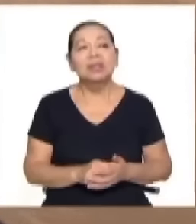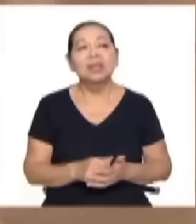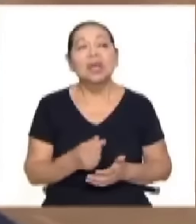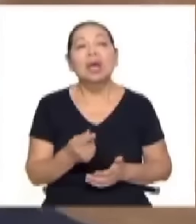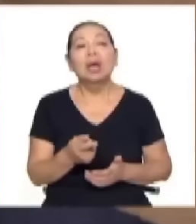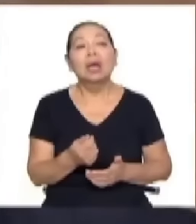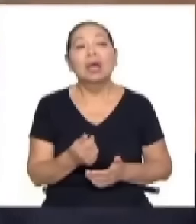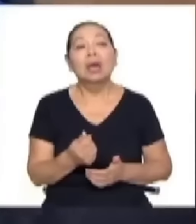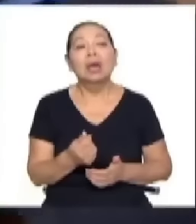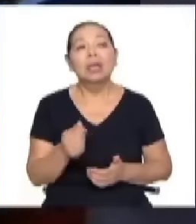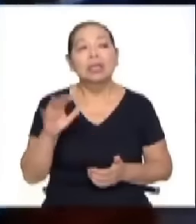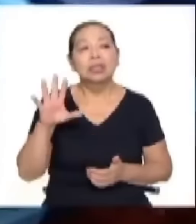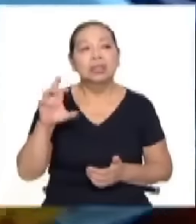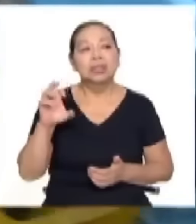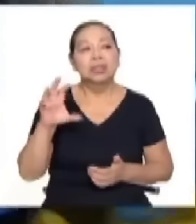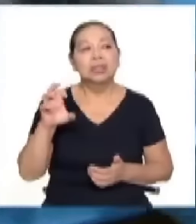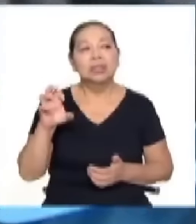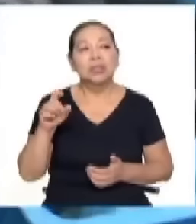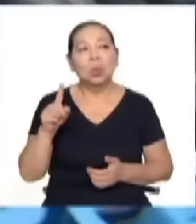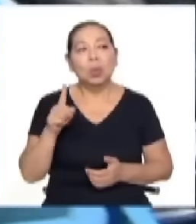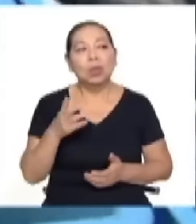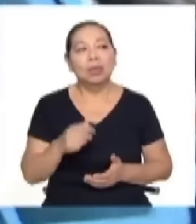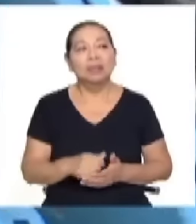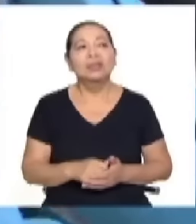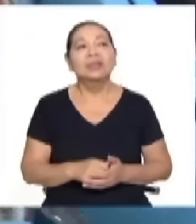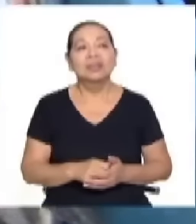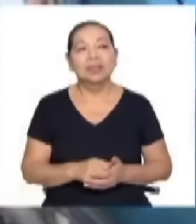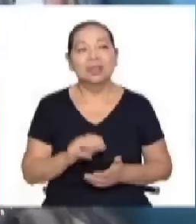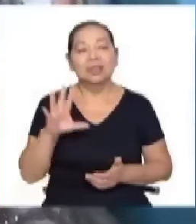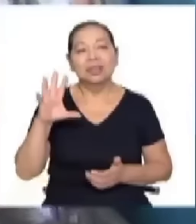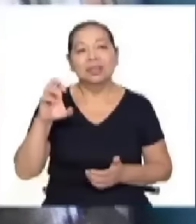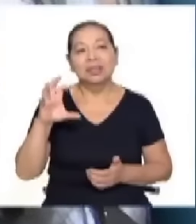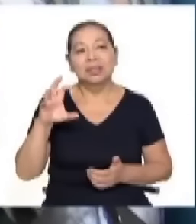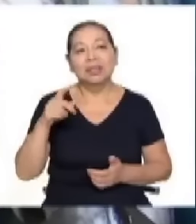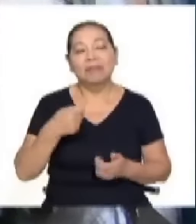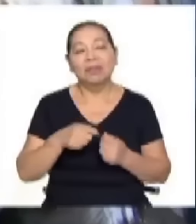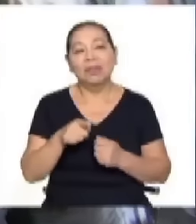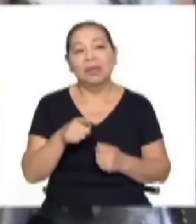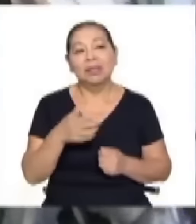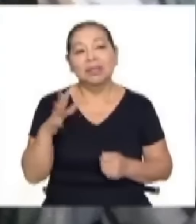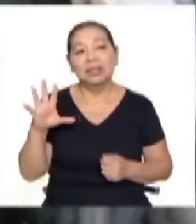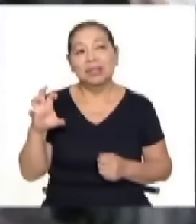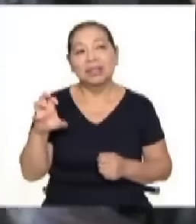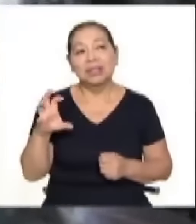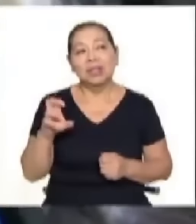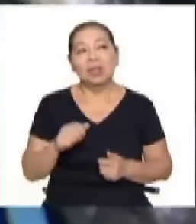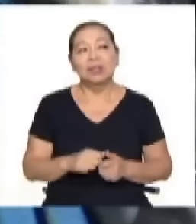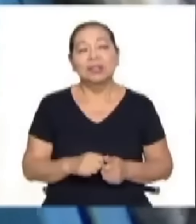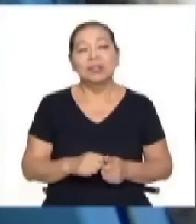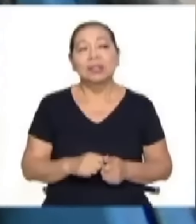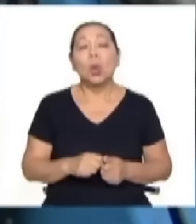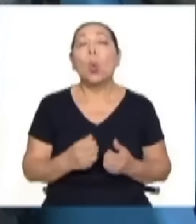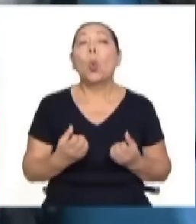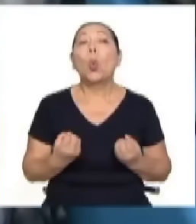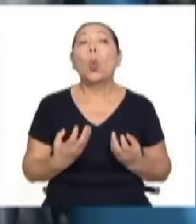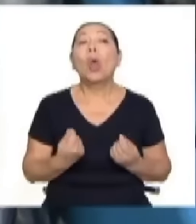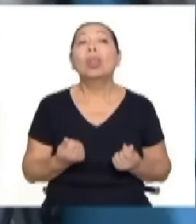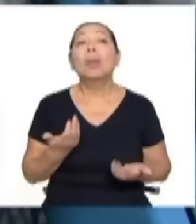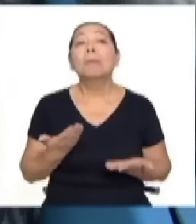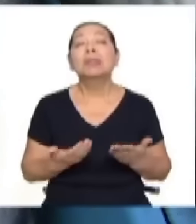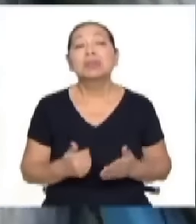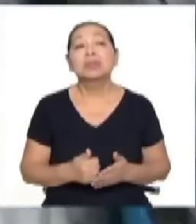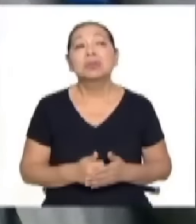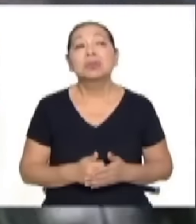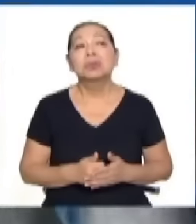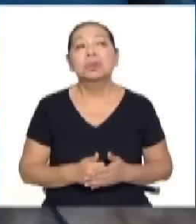está el bonito acá? 5. Barato, barato. 5 soles. 5 soles. ¿Y cuánto está pesando, más o